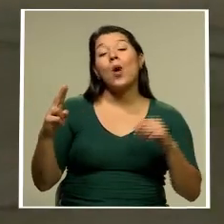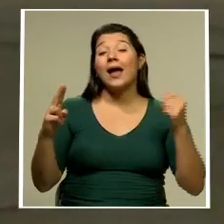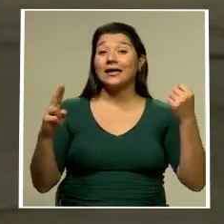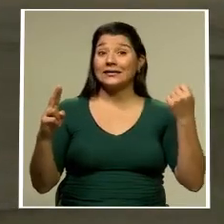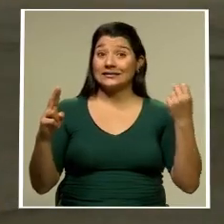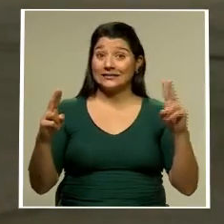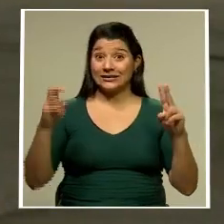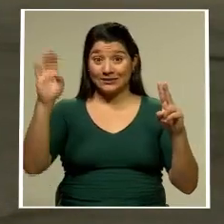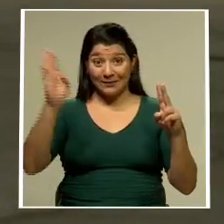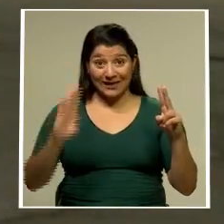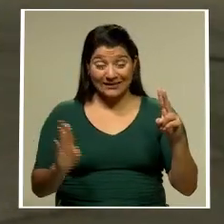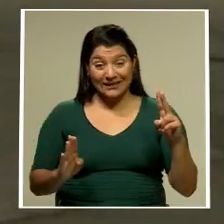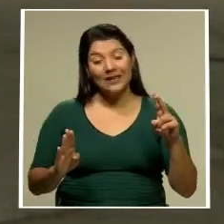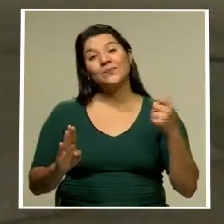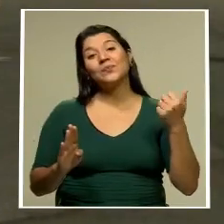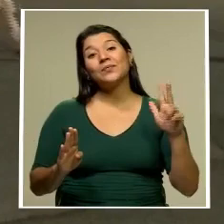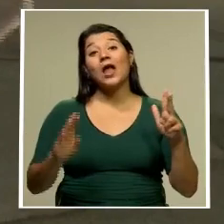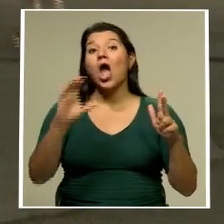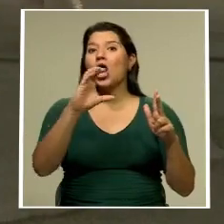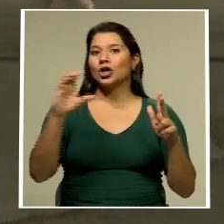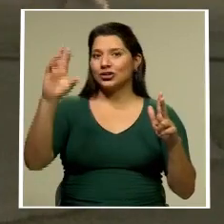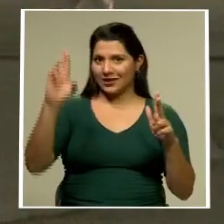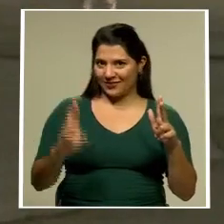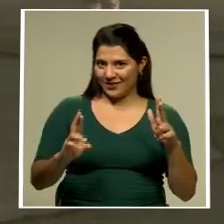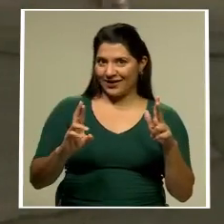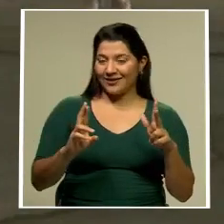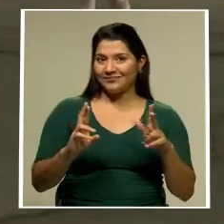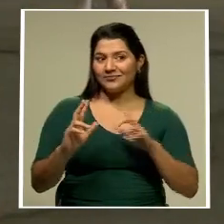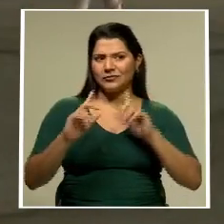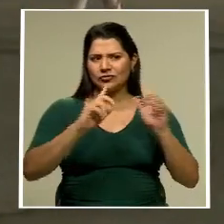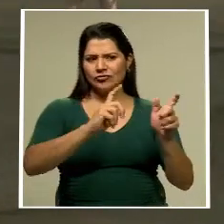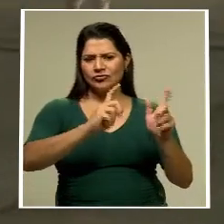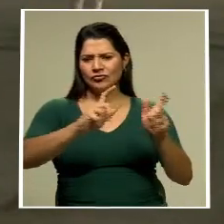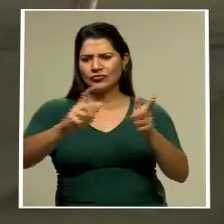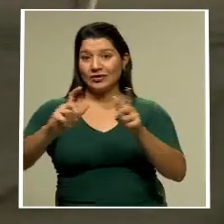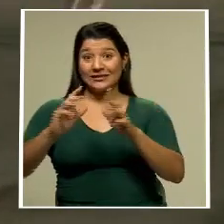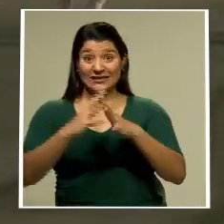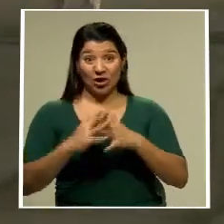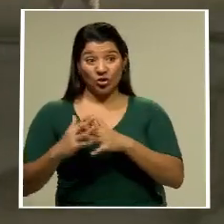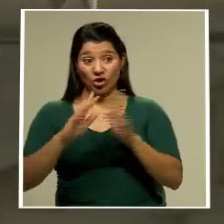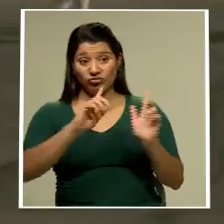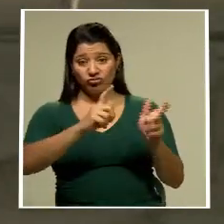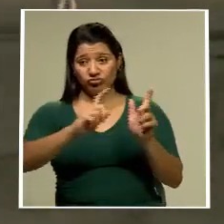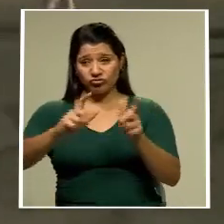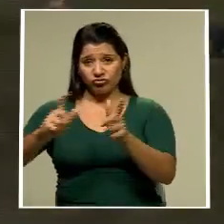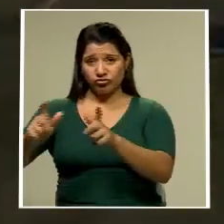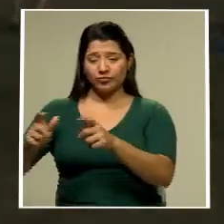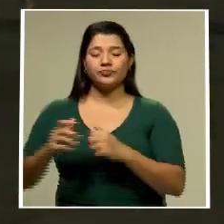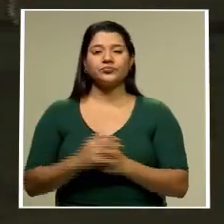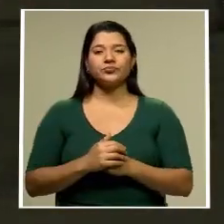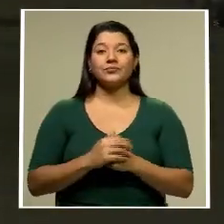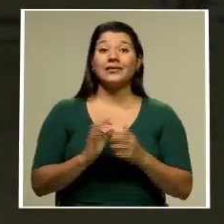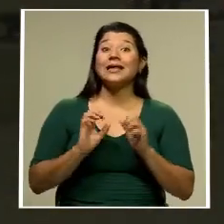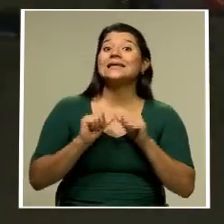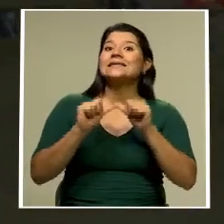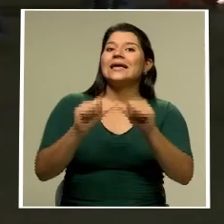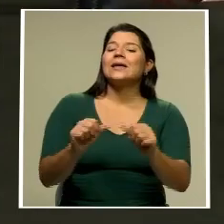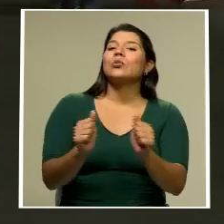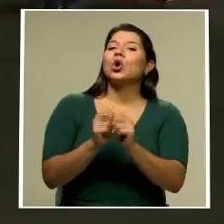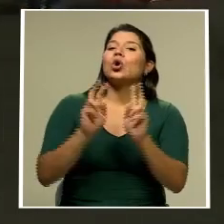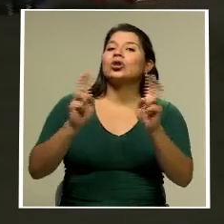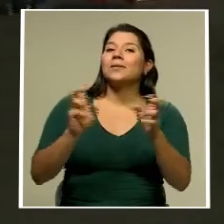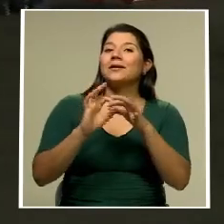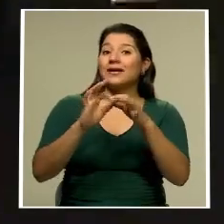Costa Rica está también dentro de este grupo de donaciones. Siempre en temas de pandemia es